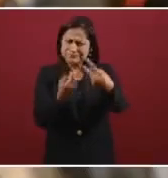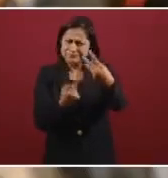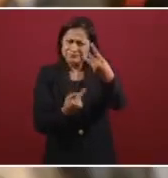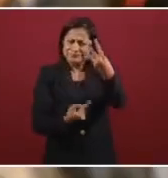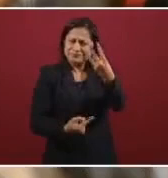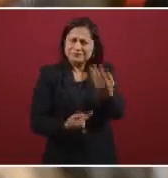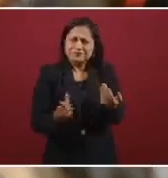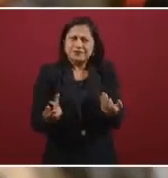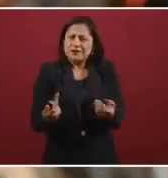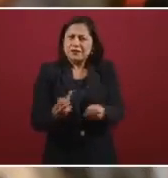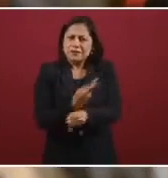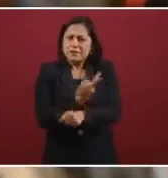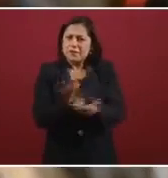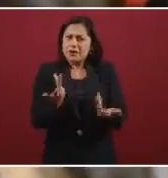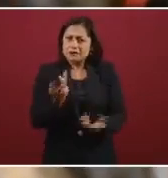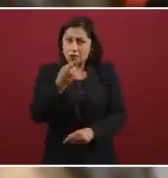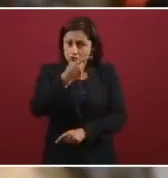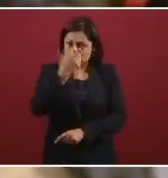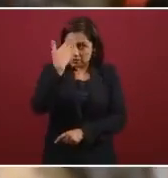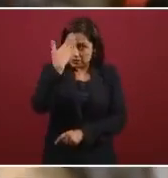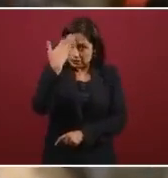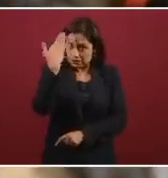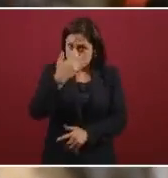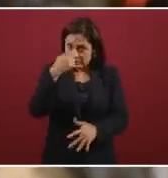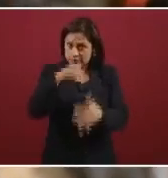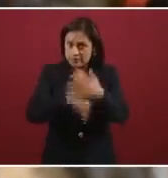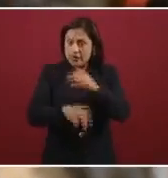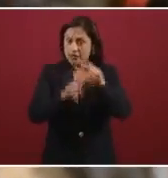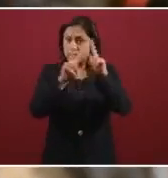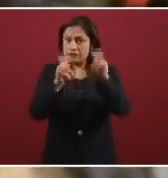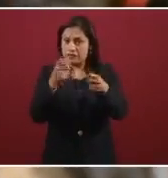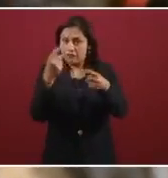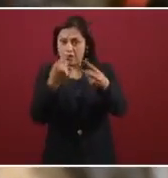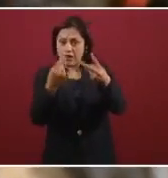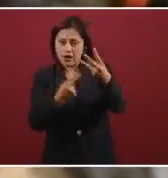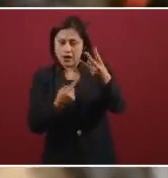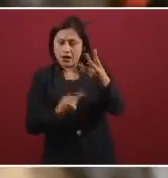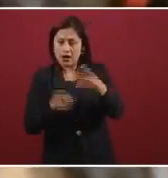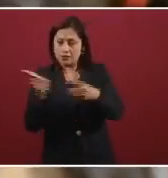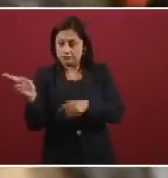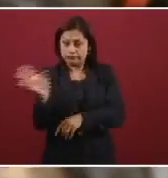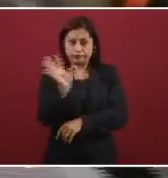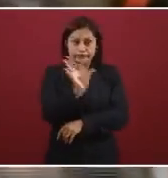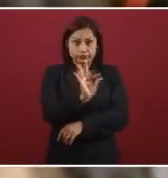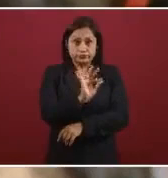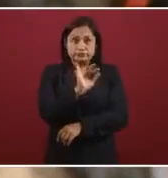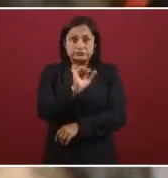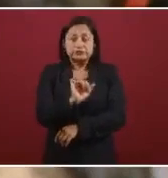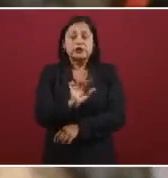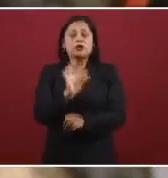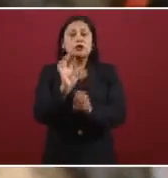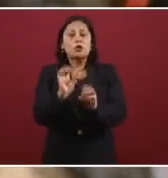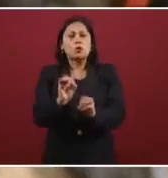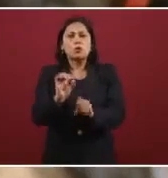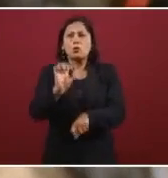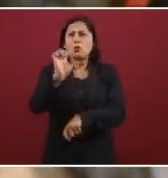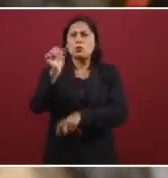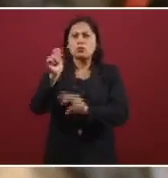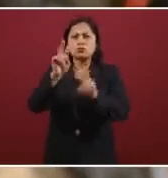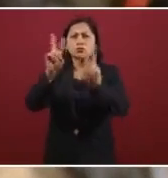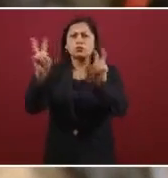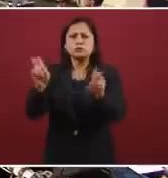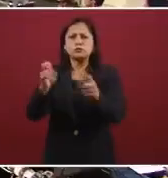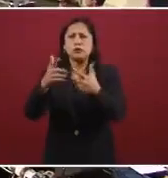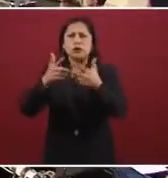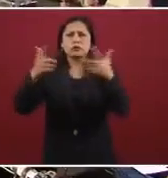¿Hasta dónde es informado? ¿En qué nivel es usted informado? Si nada más en los asuntos macro, ¿o hasta qué niveles es usted